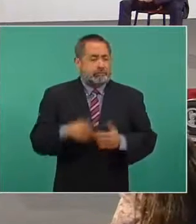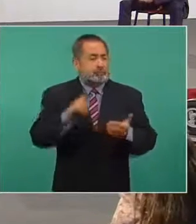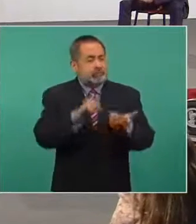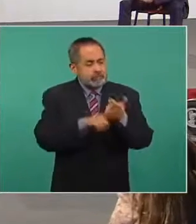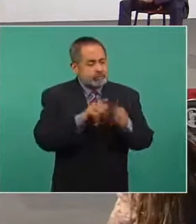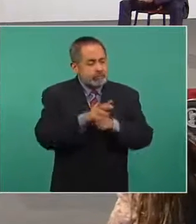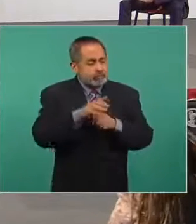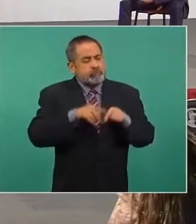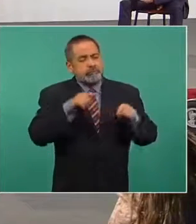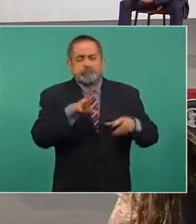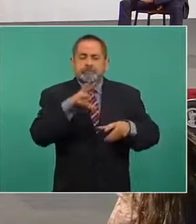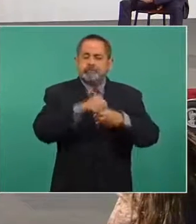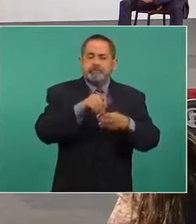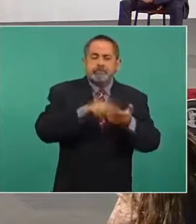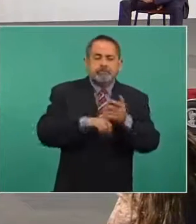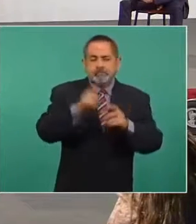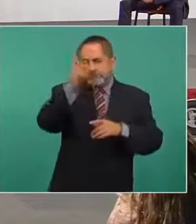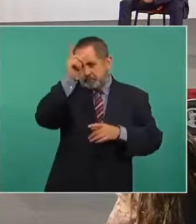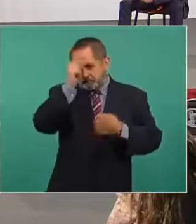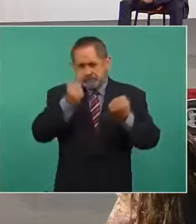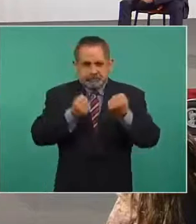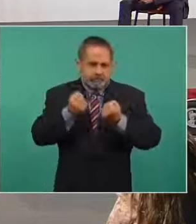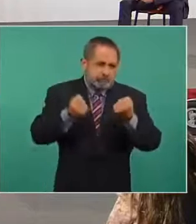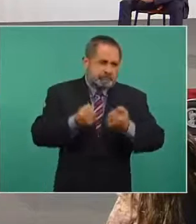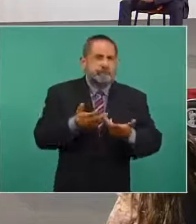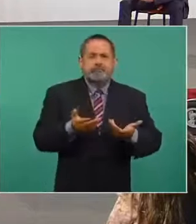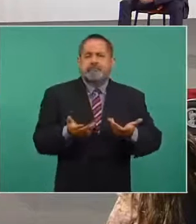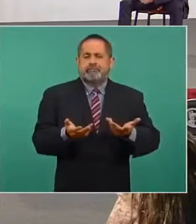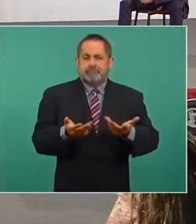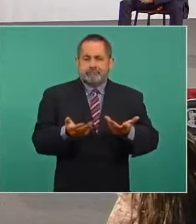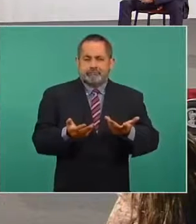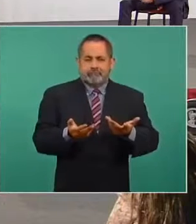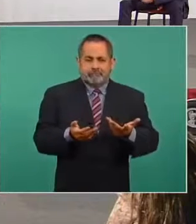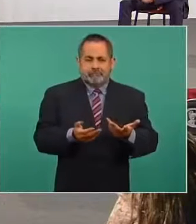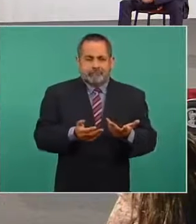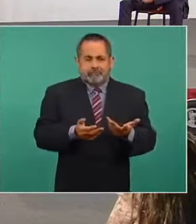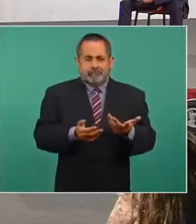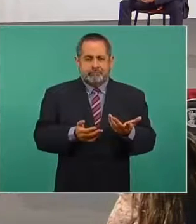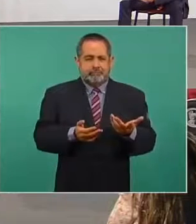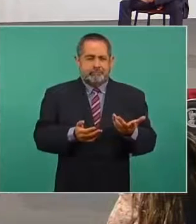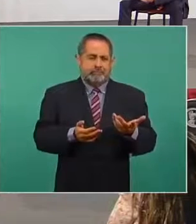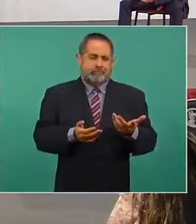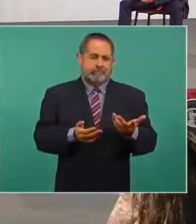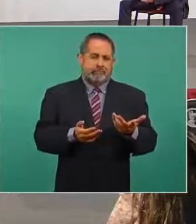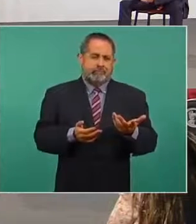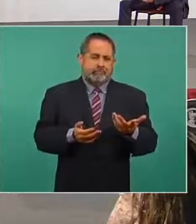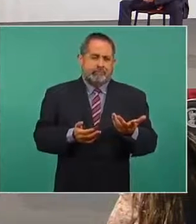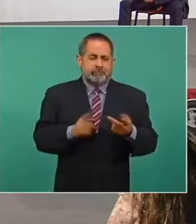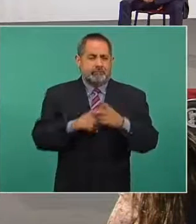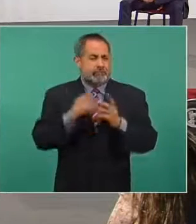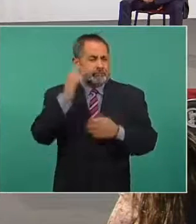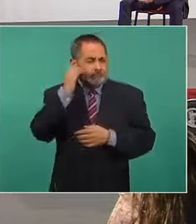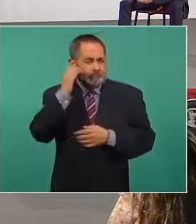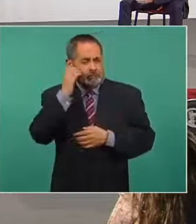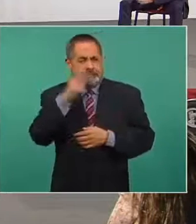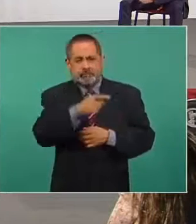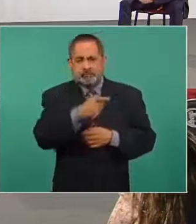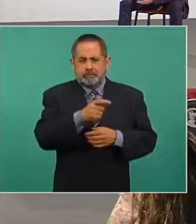los que se incluían choferes, celulares,